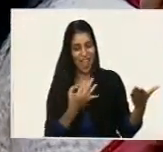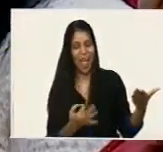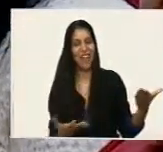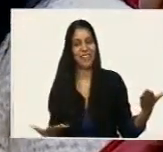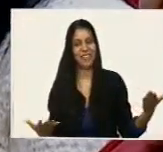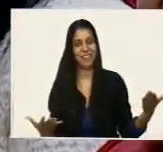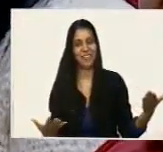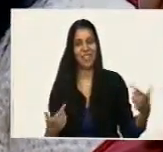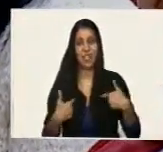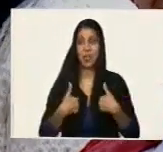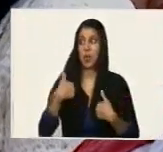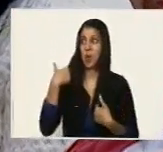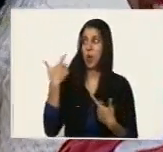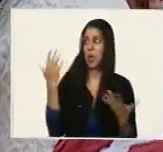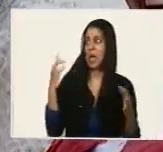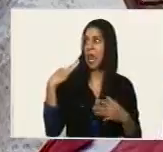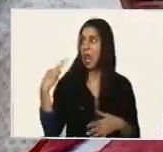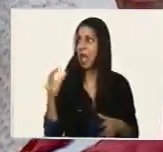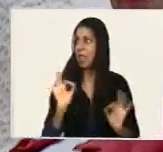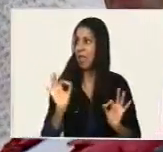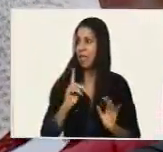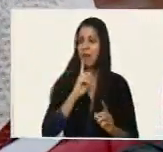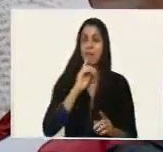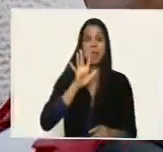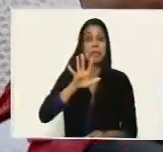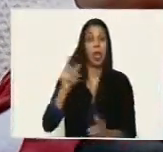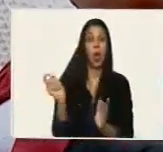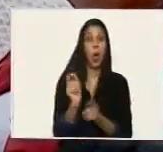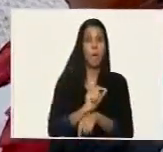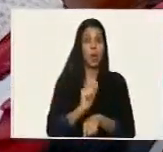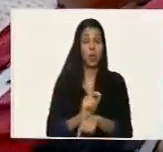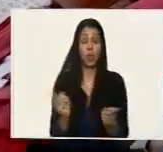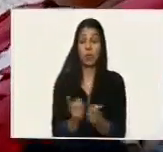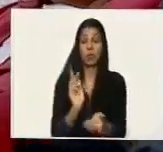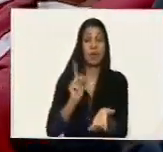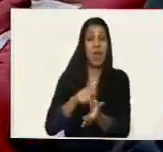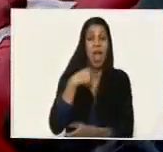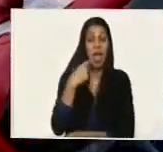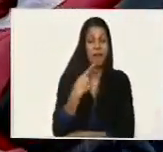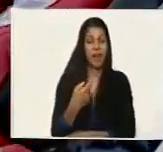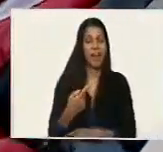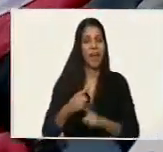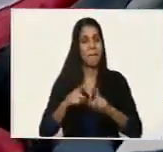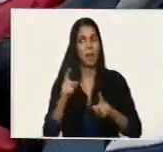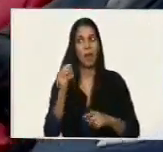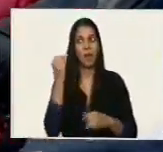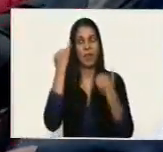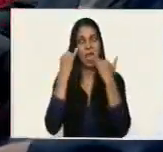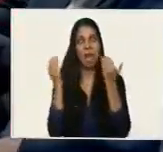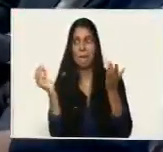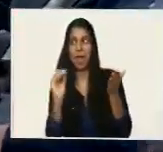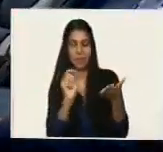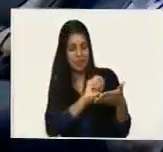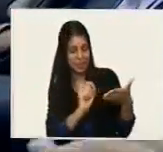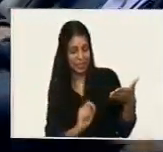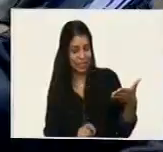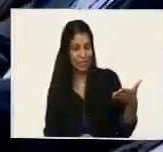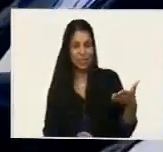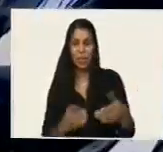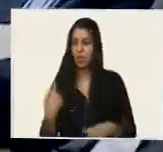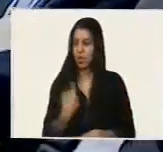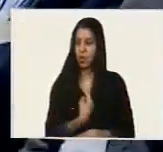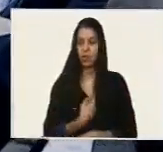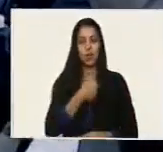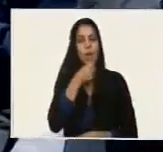yo no pensaba hablar sino esos 5 minutos nada más, y porque además los periodistas estamos limitados